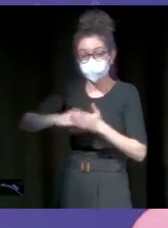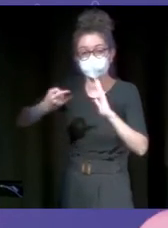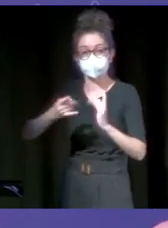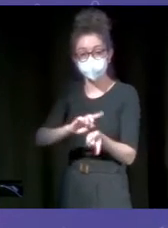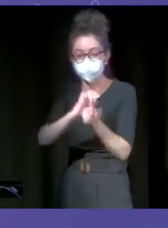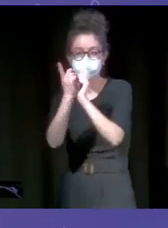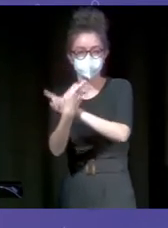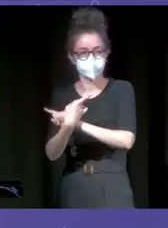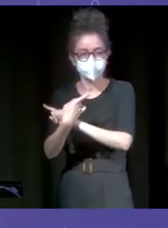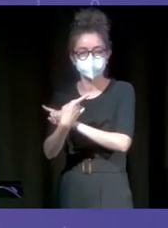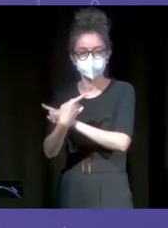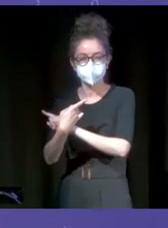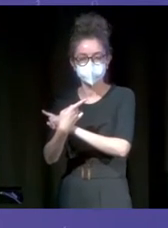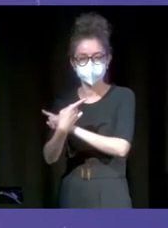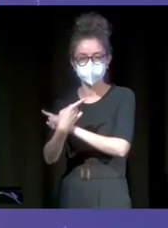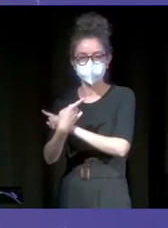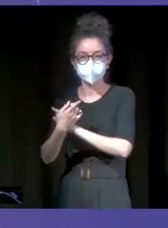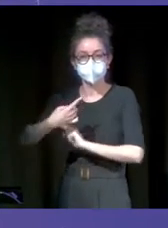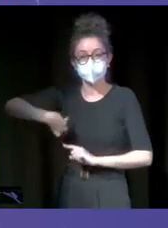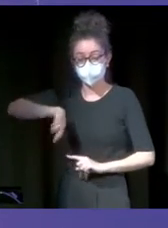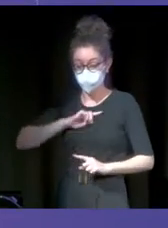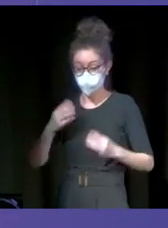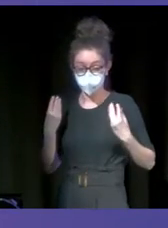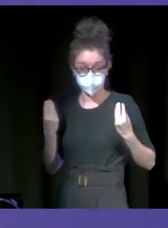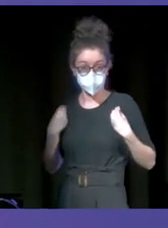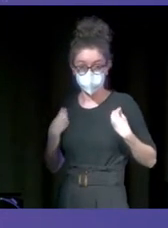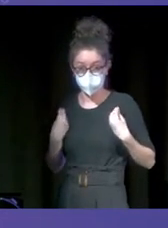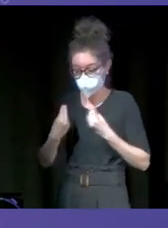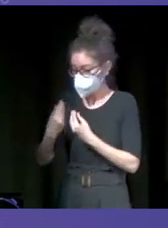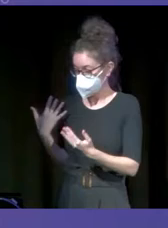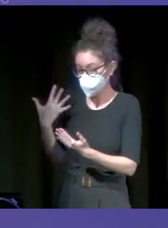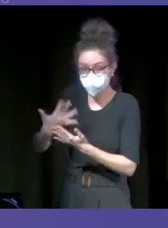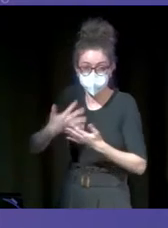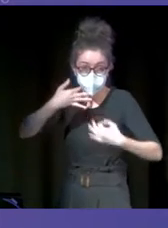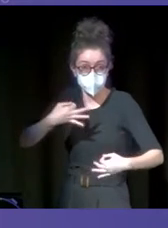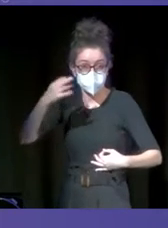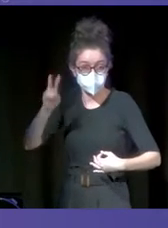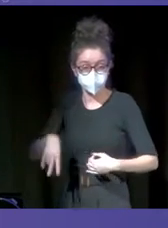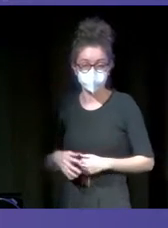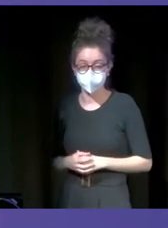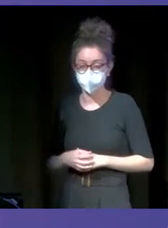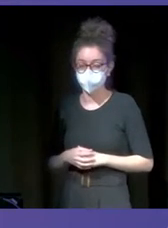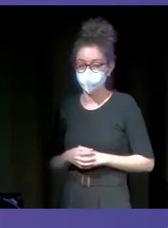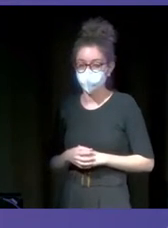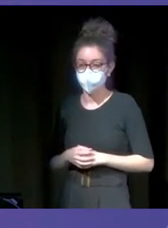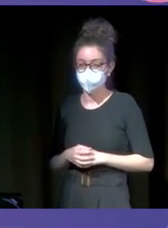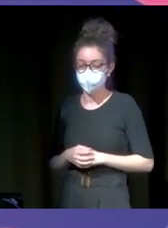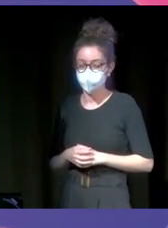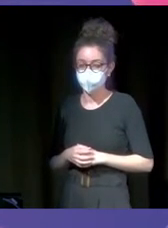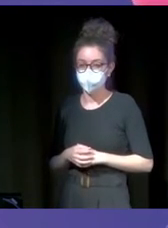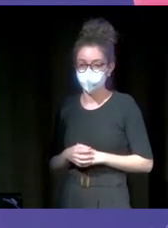con la que hemos aprendido a convivir en los últimos años para acabar participando en el rediseño